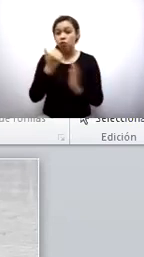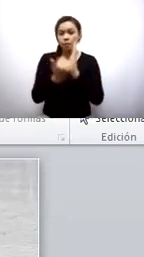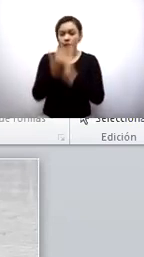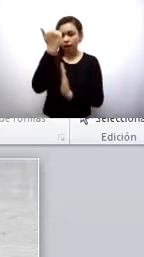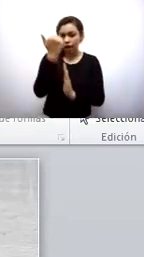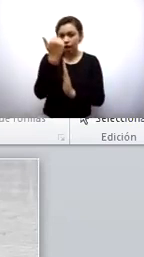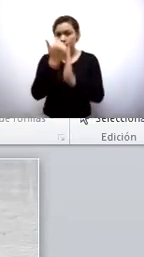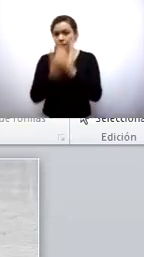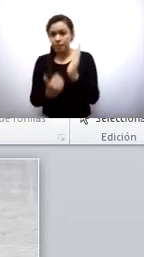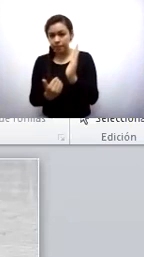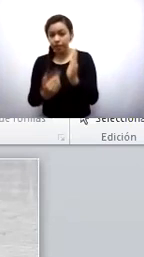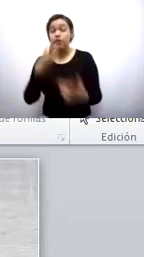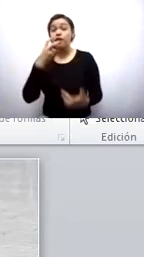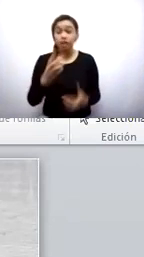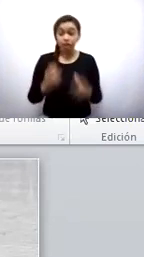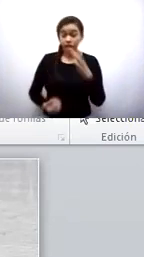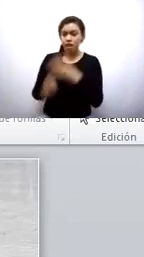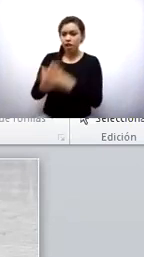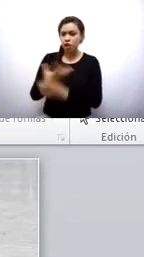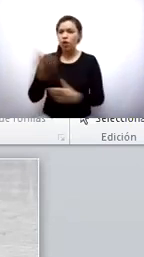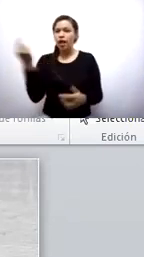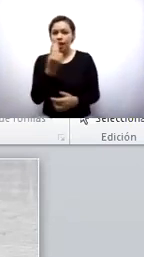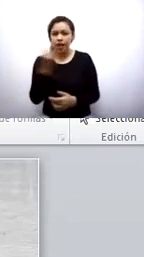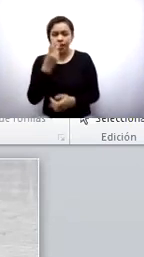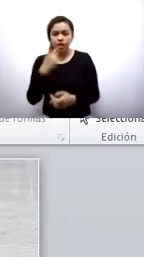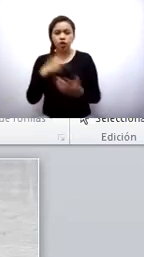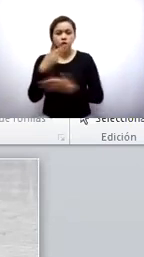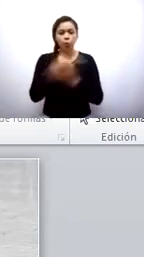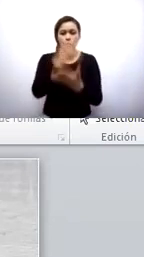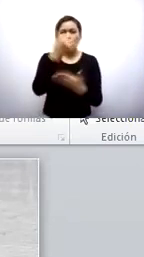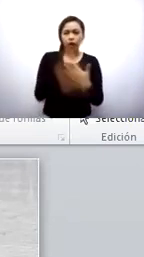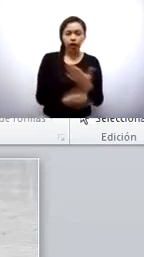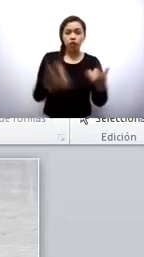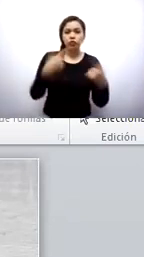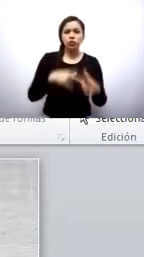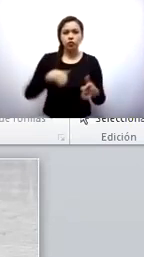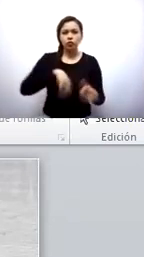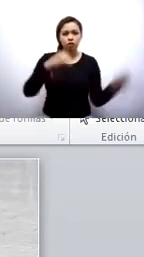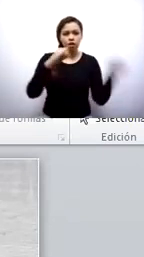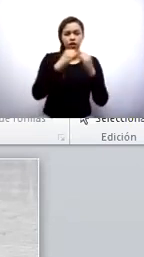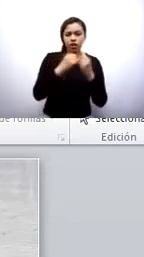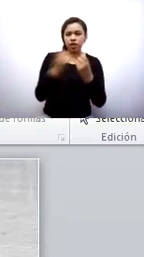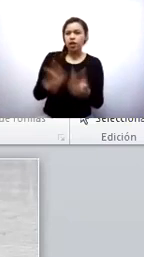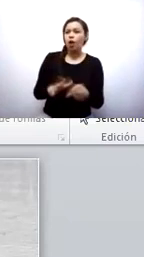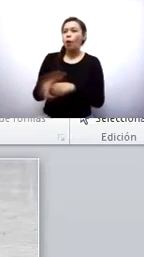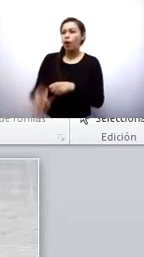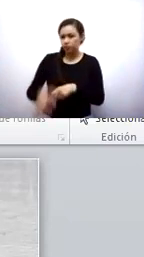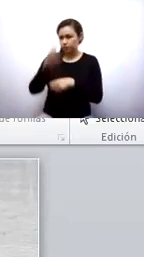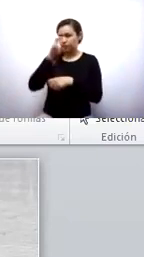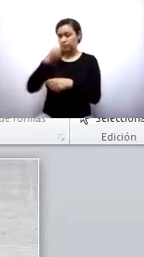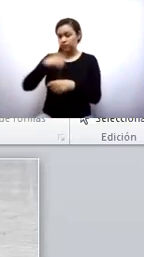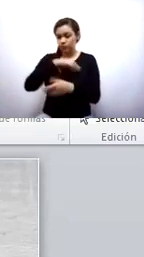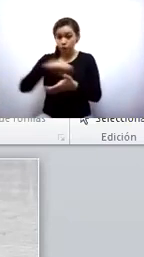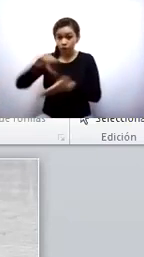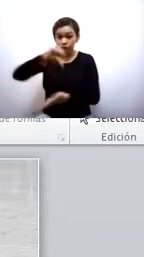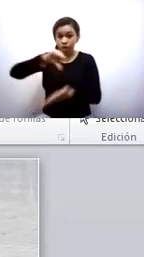exigencias que van teniendo nuestros planteles, nuestros planes de estudio? ¿Cuáles son las exigencias que nosotros como centro educativo